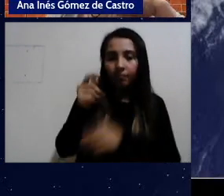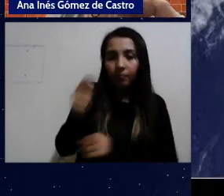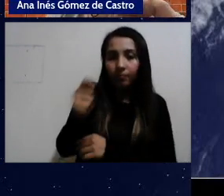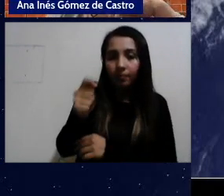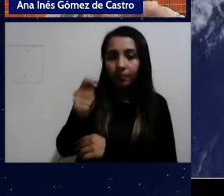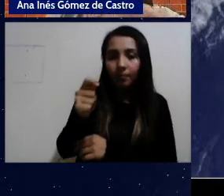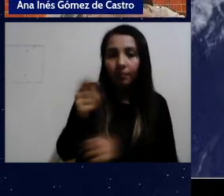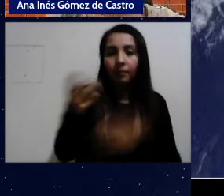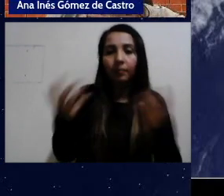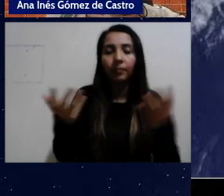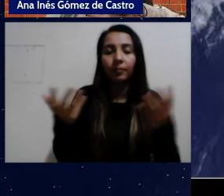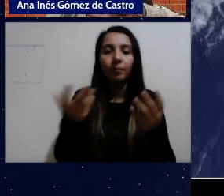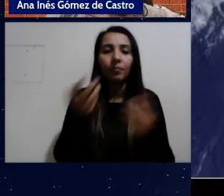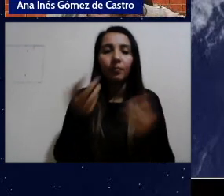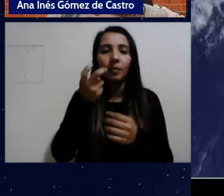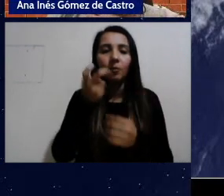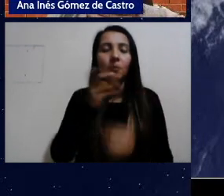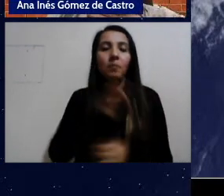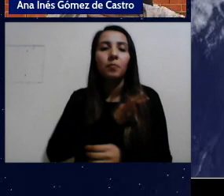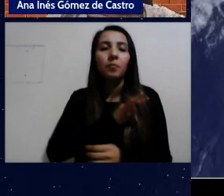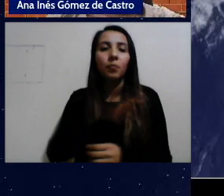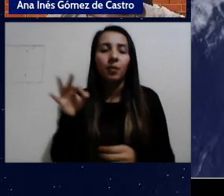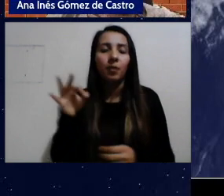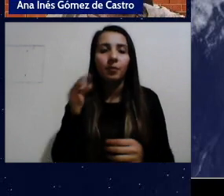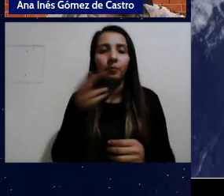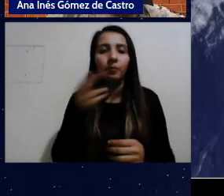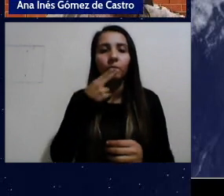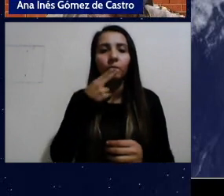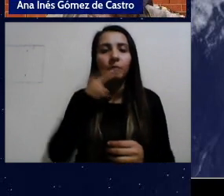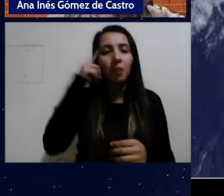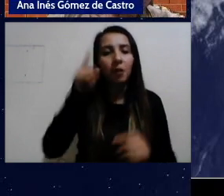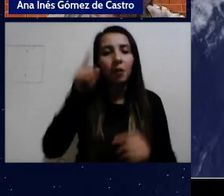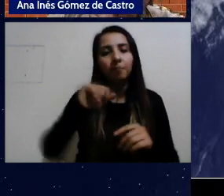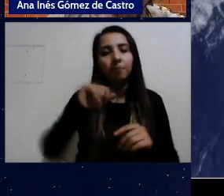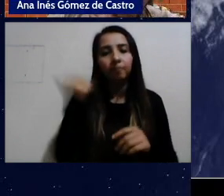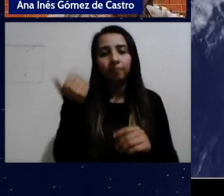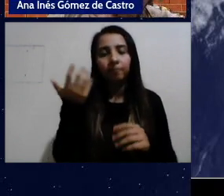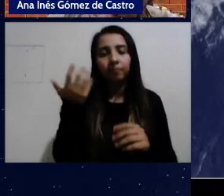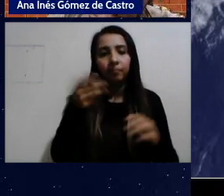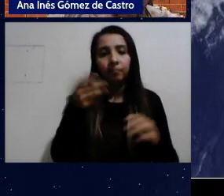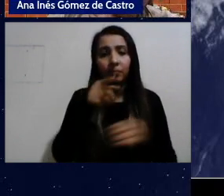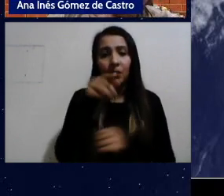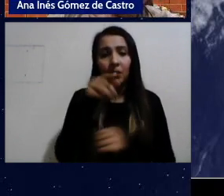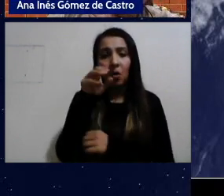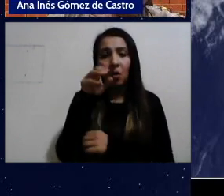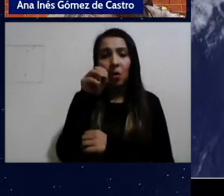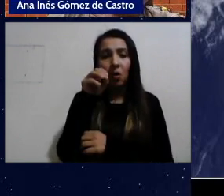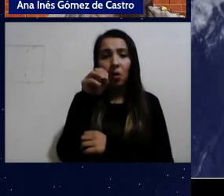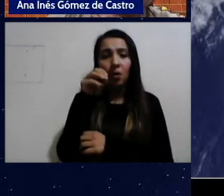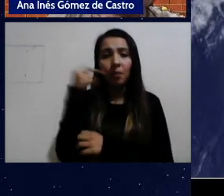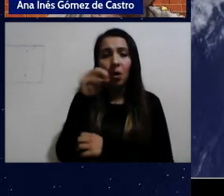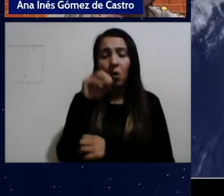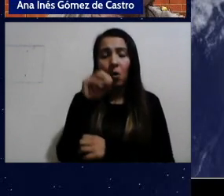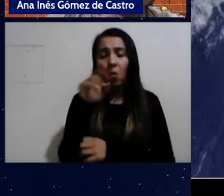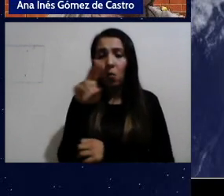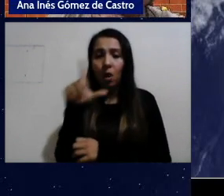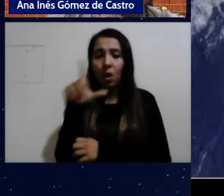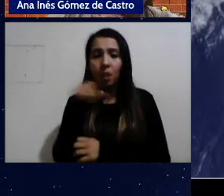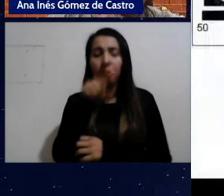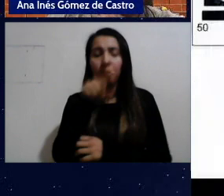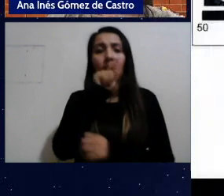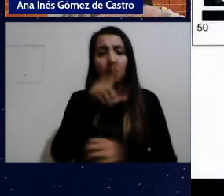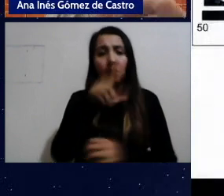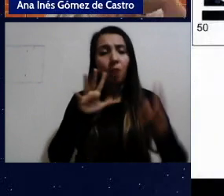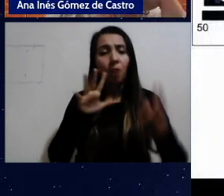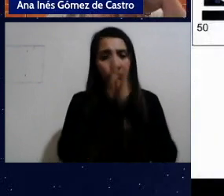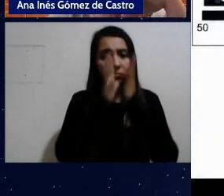se llama OWL y en ella participa pues también México y Miguel pues forma parte del consorcio, Miguel